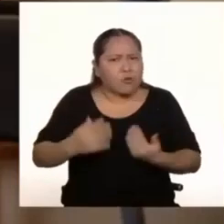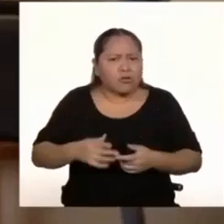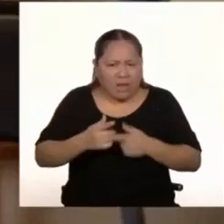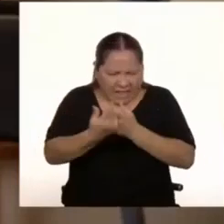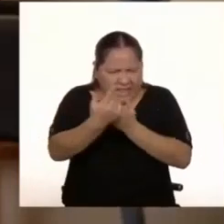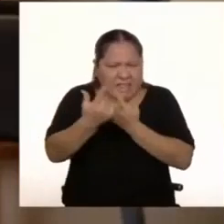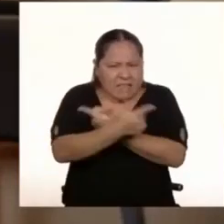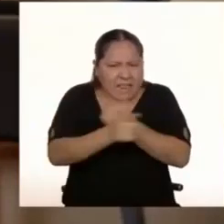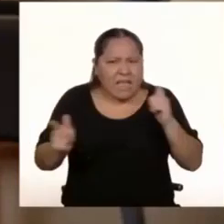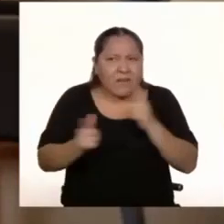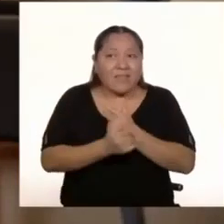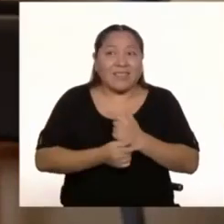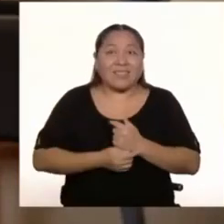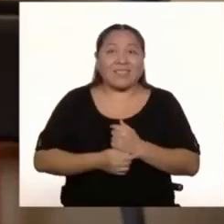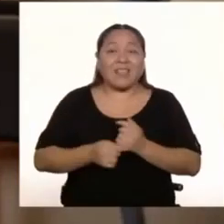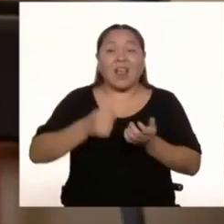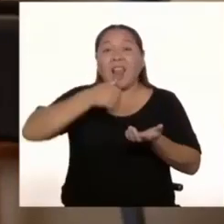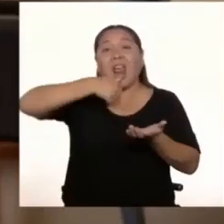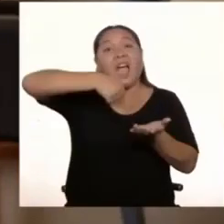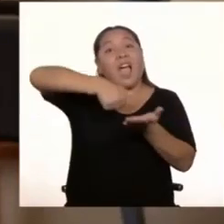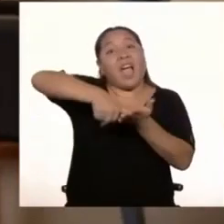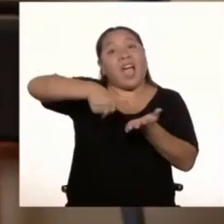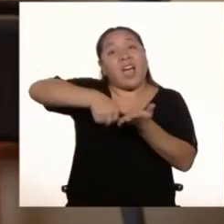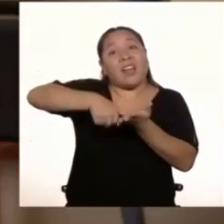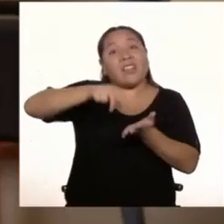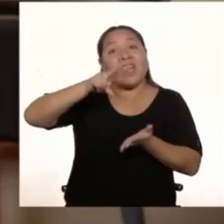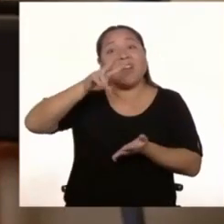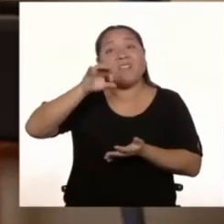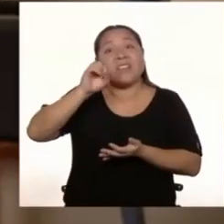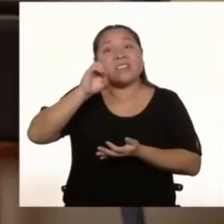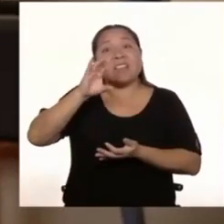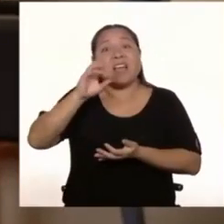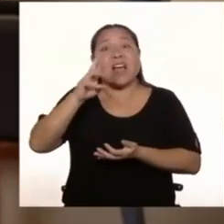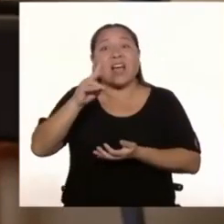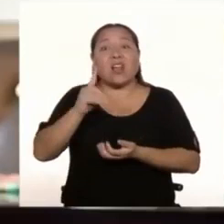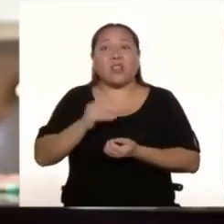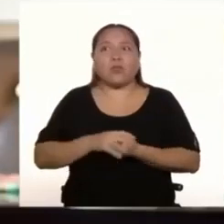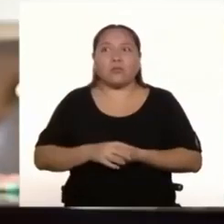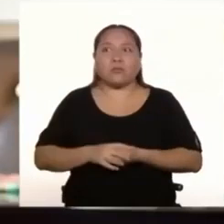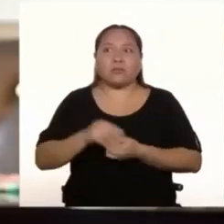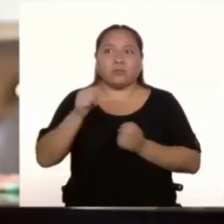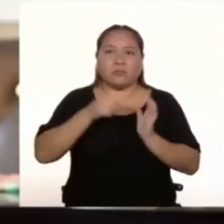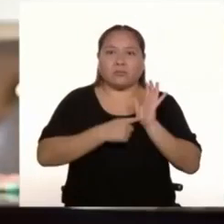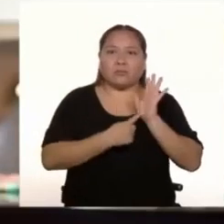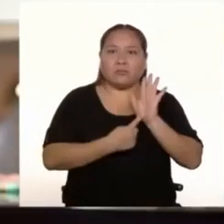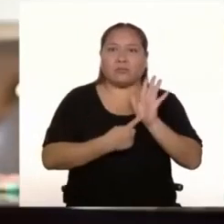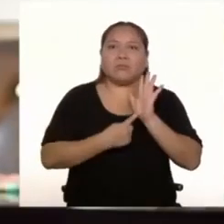La carta de Vizcarra y Guzmán, que es una carta que, digamos, la llevan los